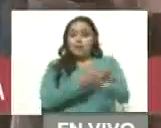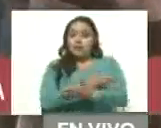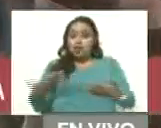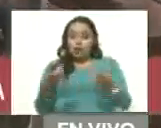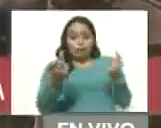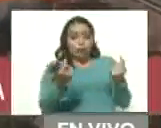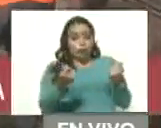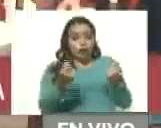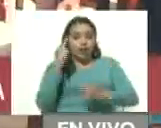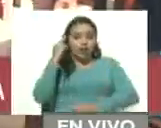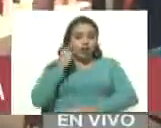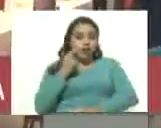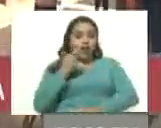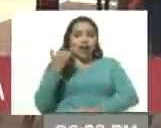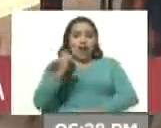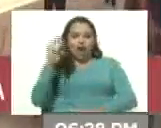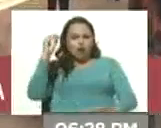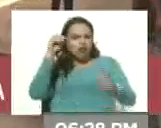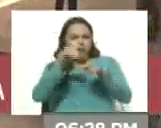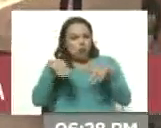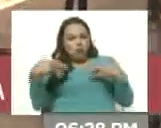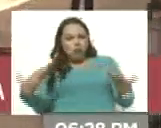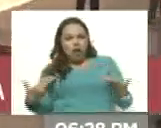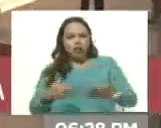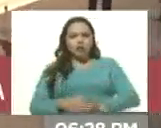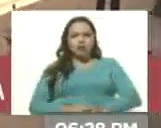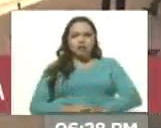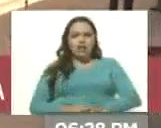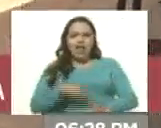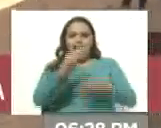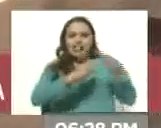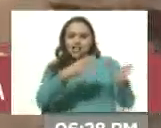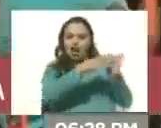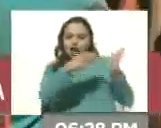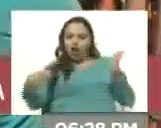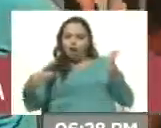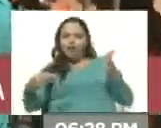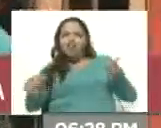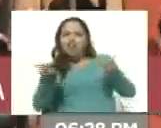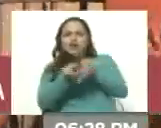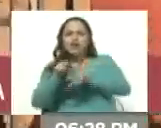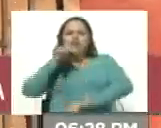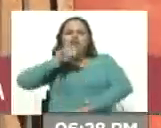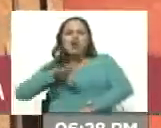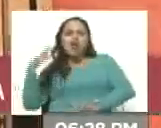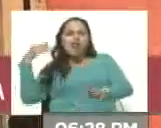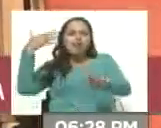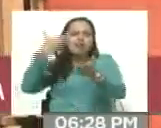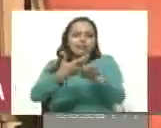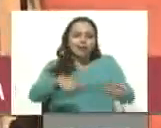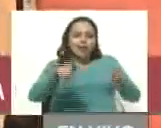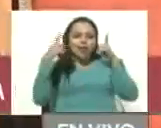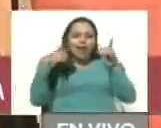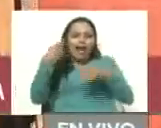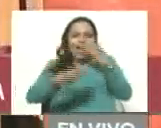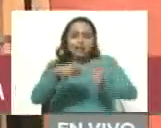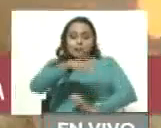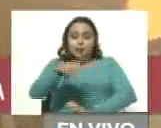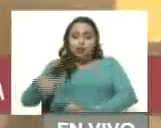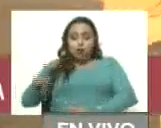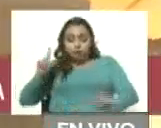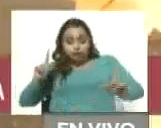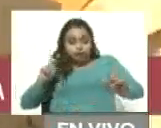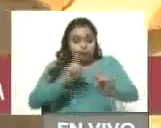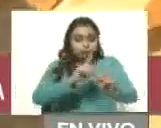tiene por objeto recrear lo que era la guaira colonial y ofrecer al turista un acercamiento a